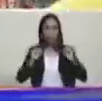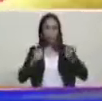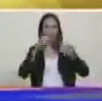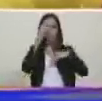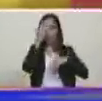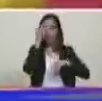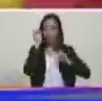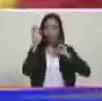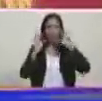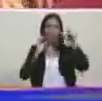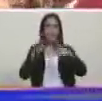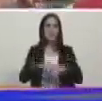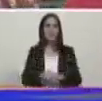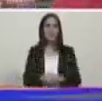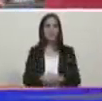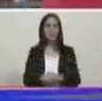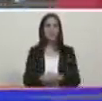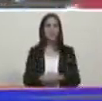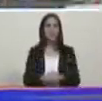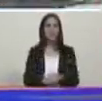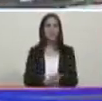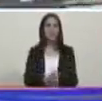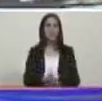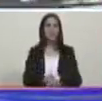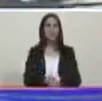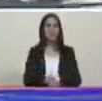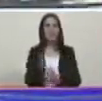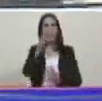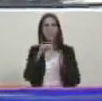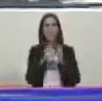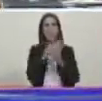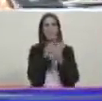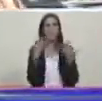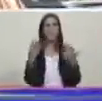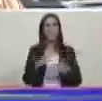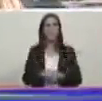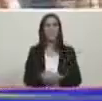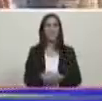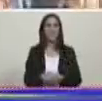carnaval Caracas Caribe 2019!